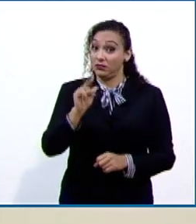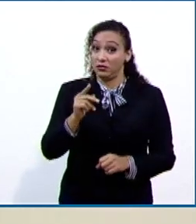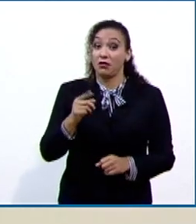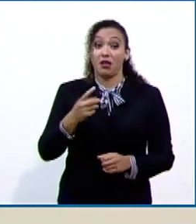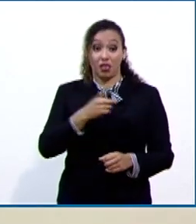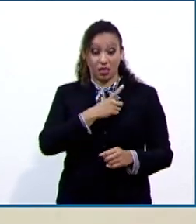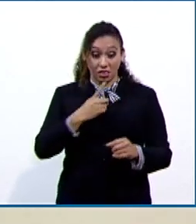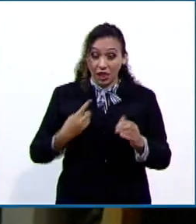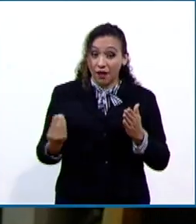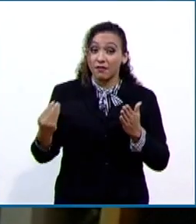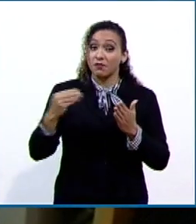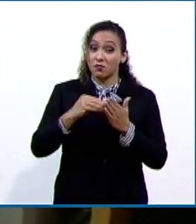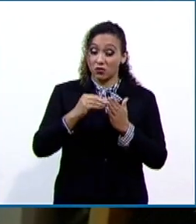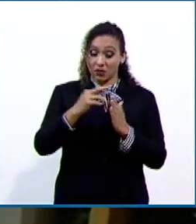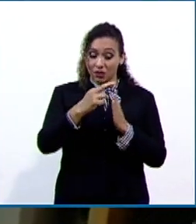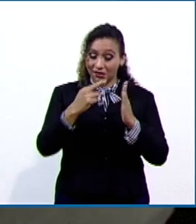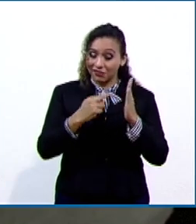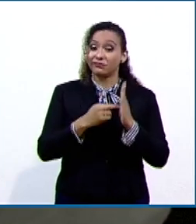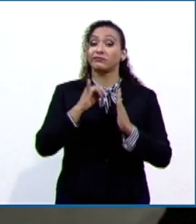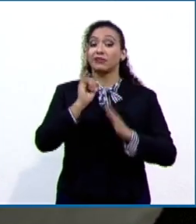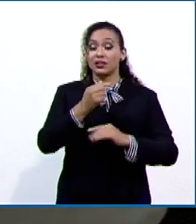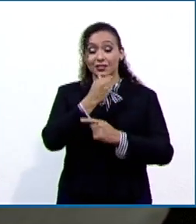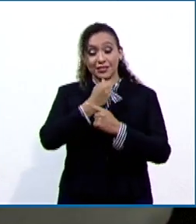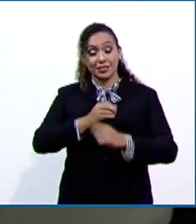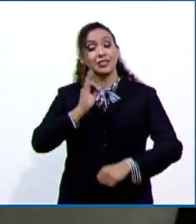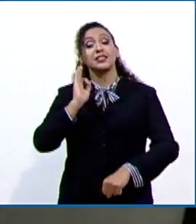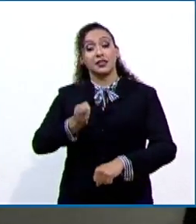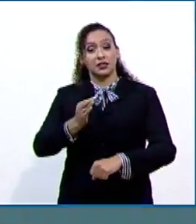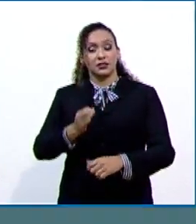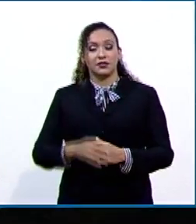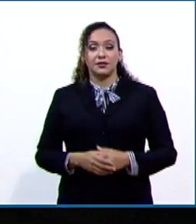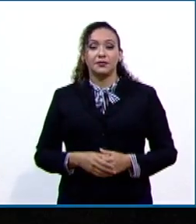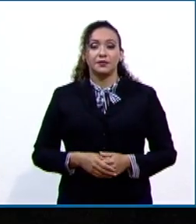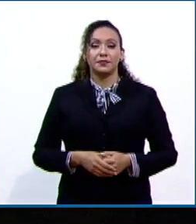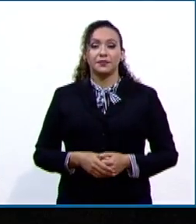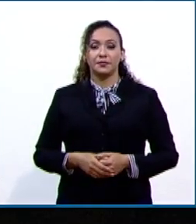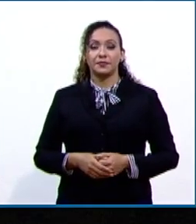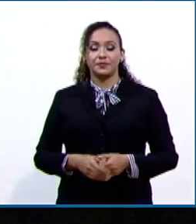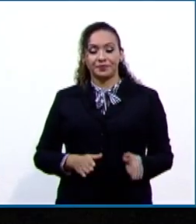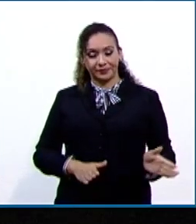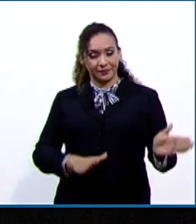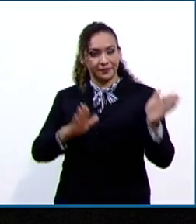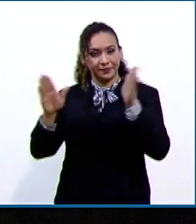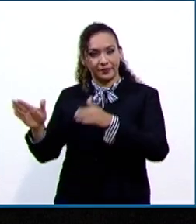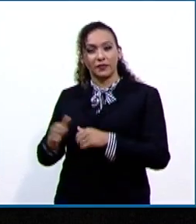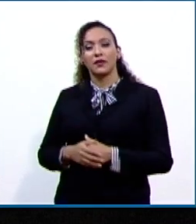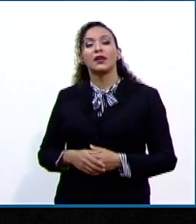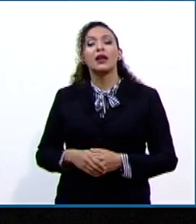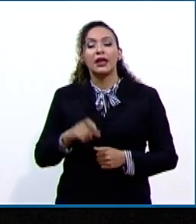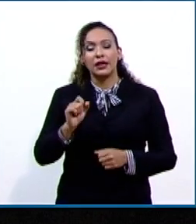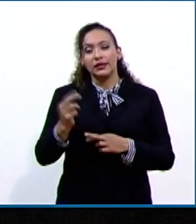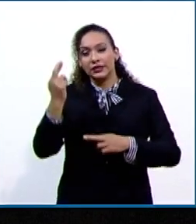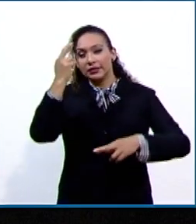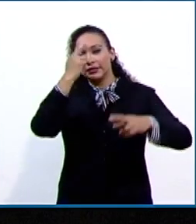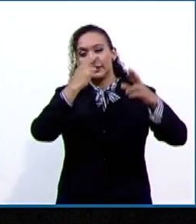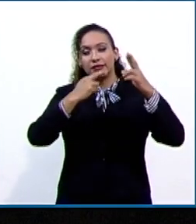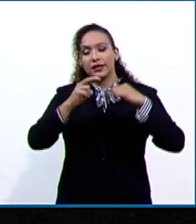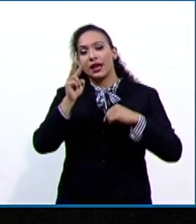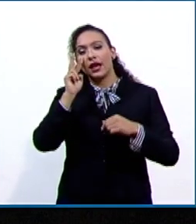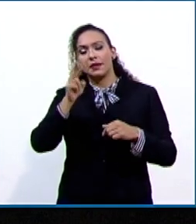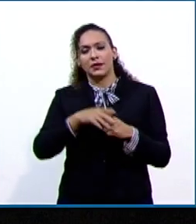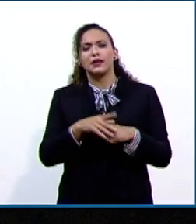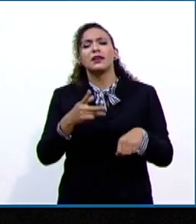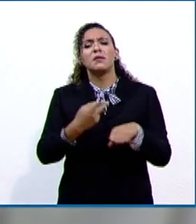reglamentos o manuales para poder permanecer en una red escolar. En otro caso, esta sala resolvió que es contrario a la presunción